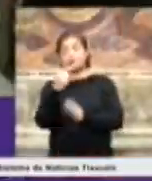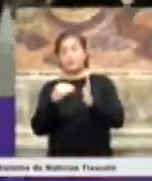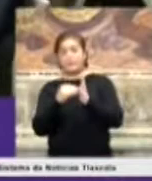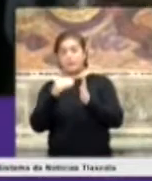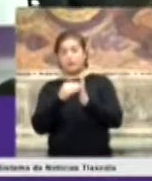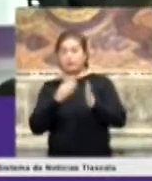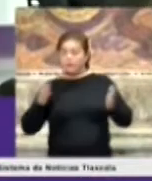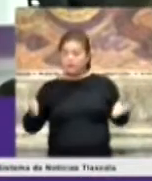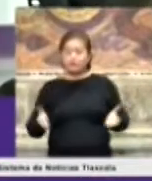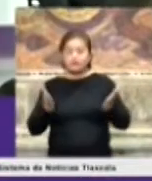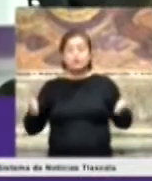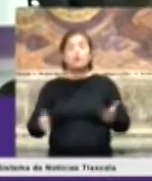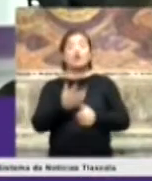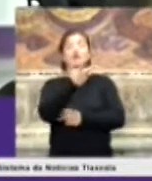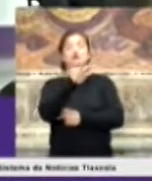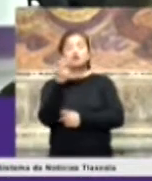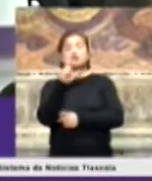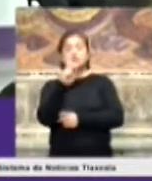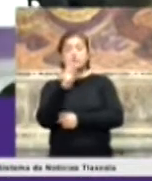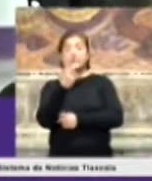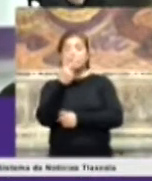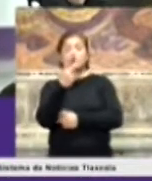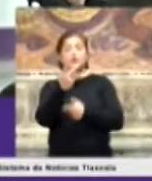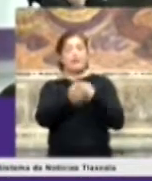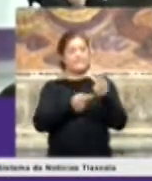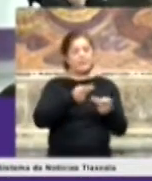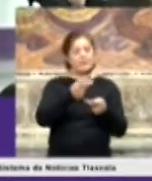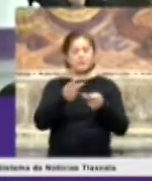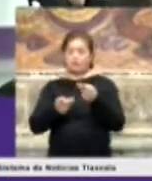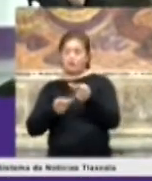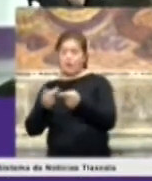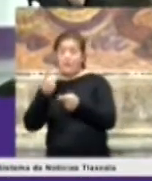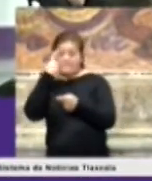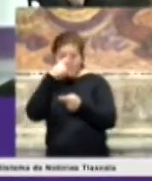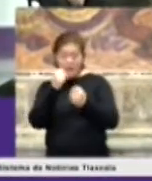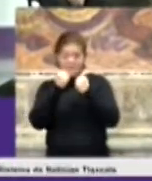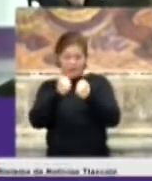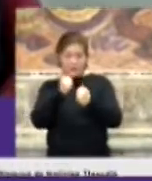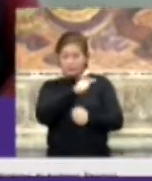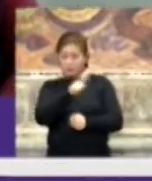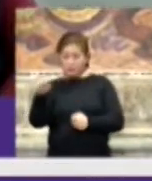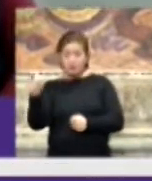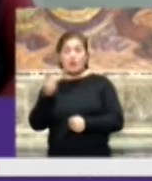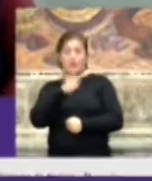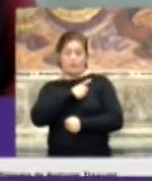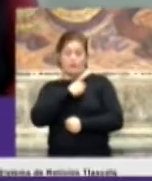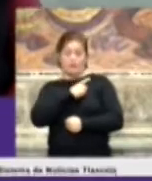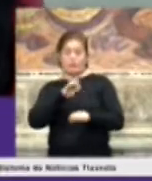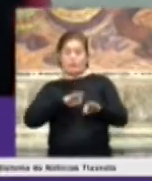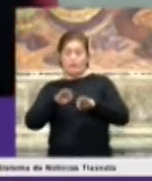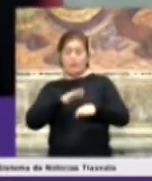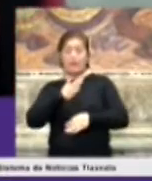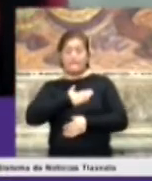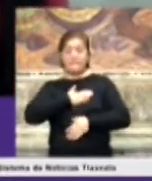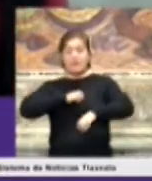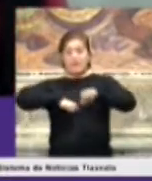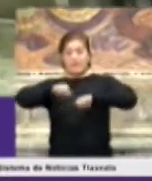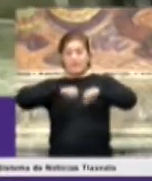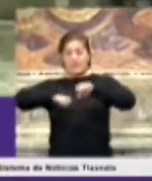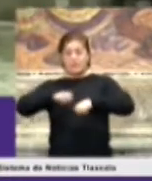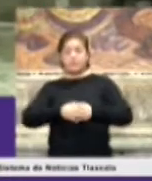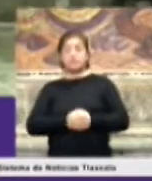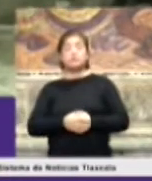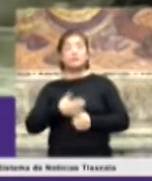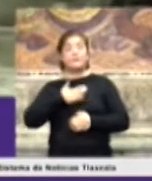Lorena Cuellar recalcó que a pesar de la crisis económica por la actual pandemia, dentro del tema de desarrollo económico, se han invertido 21